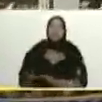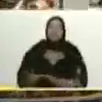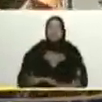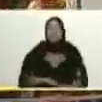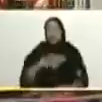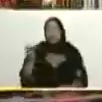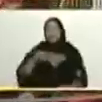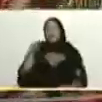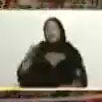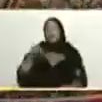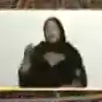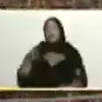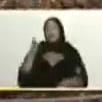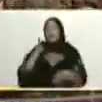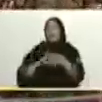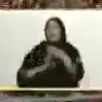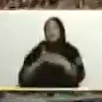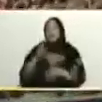leales siempre.